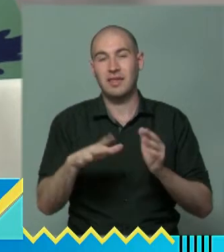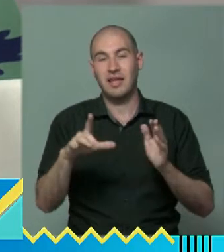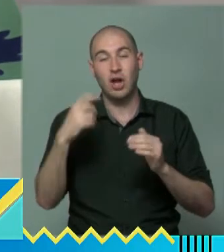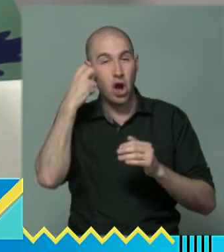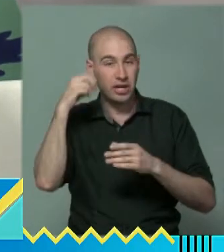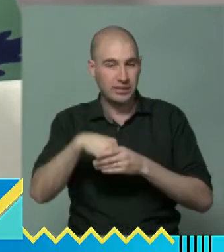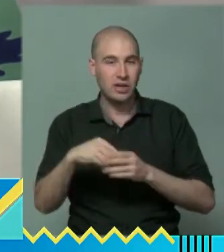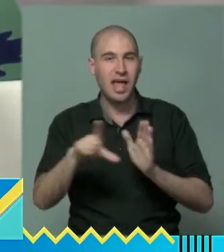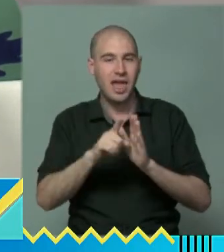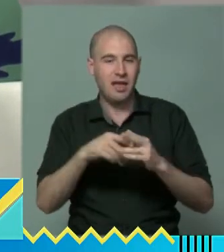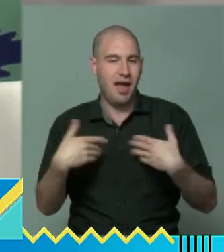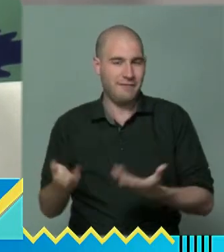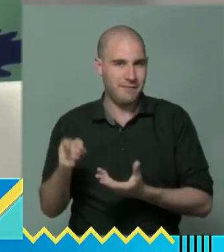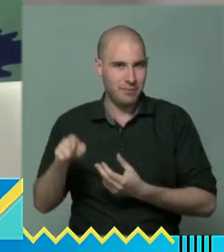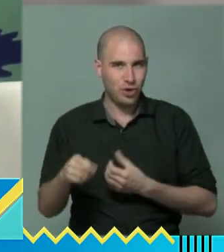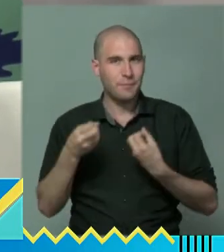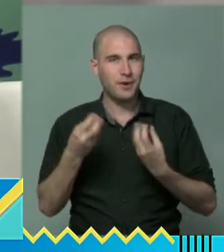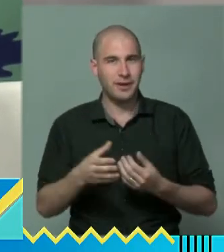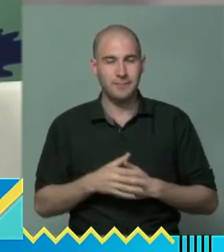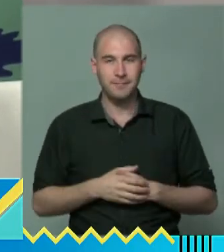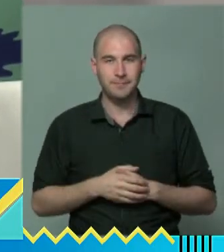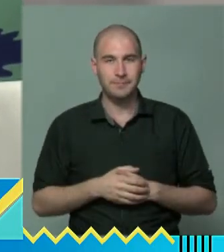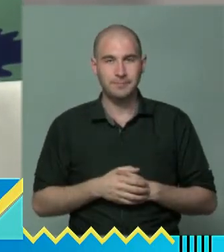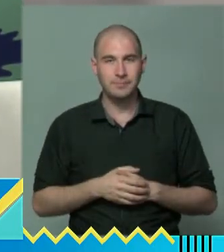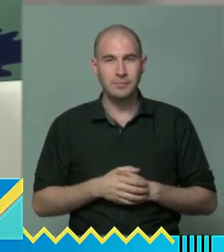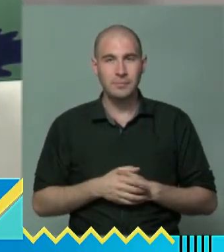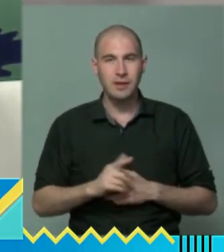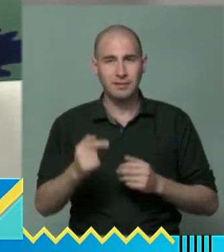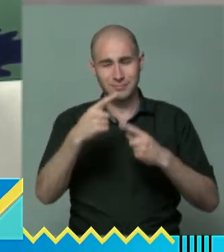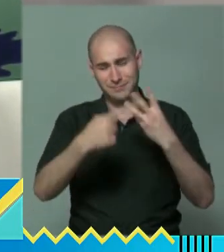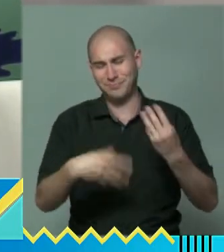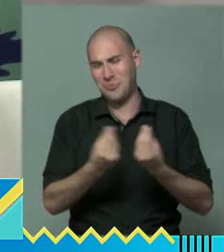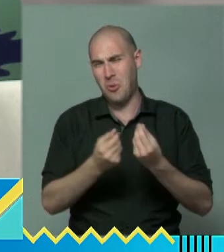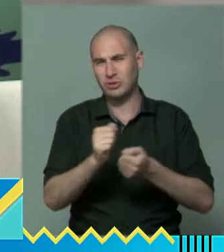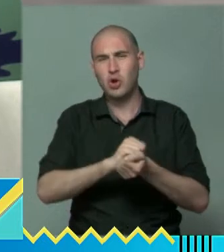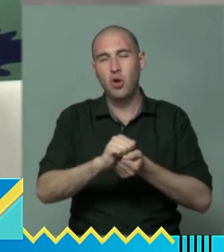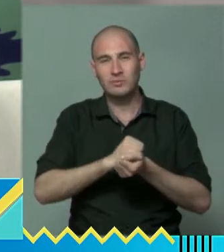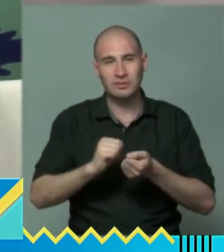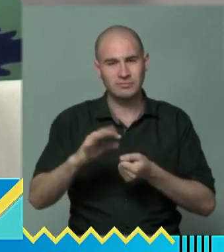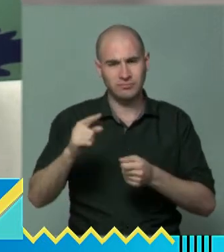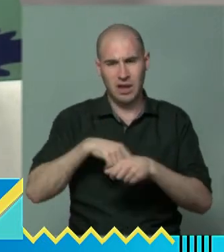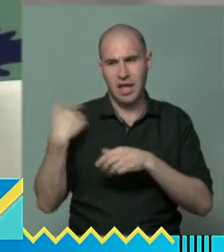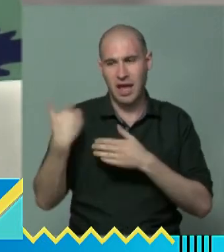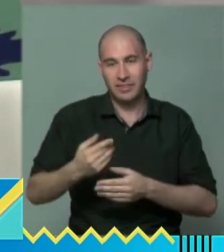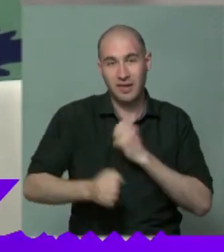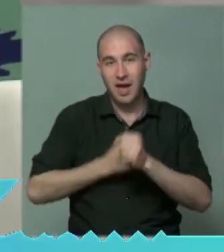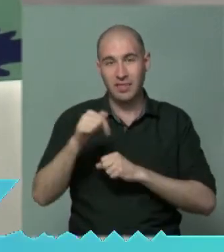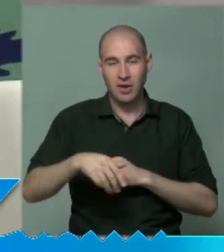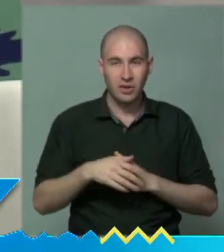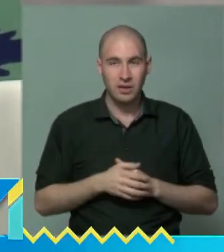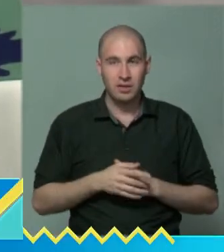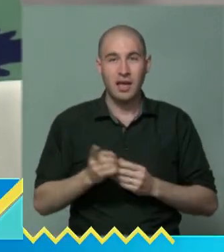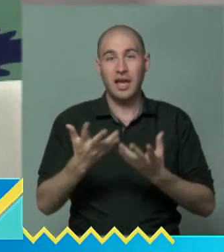Están haciéndose una ley a su medida porque hubieron muchos casos de corrupción desde hace poco a la fecha en donde